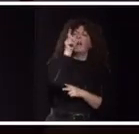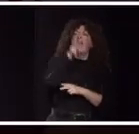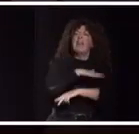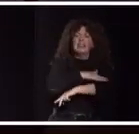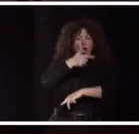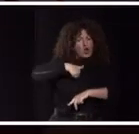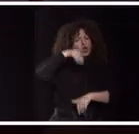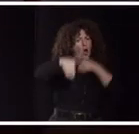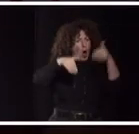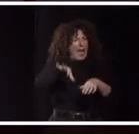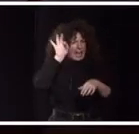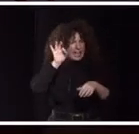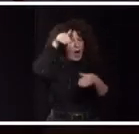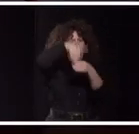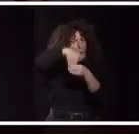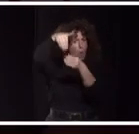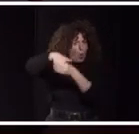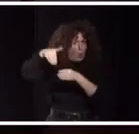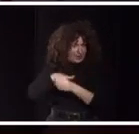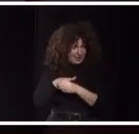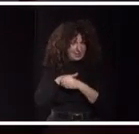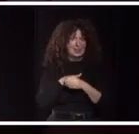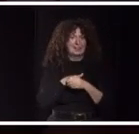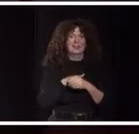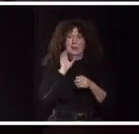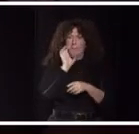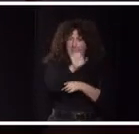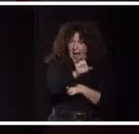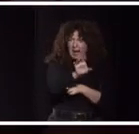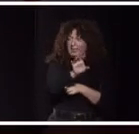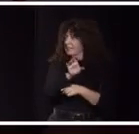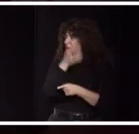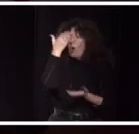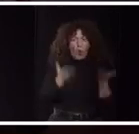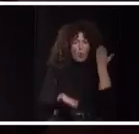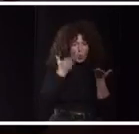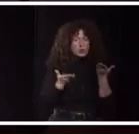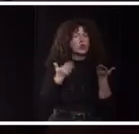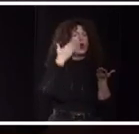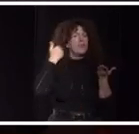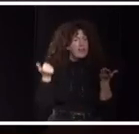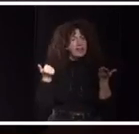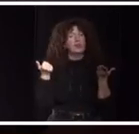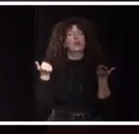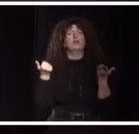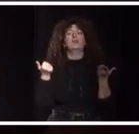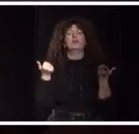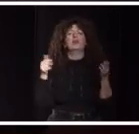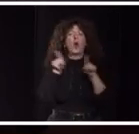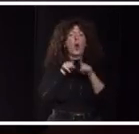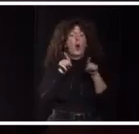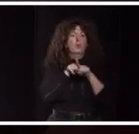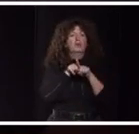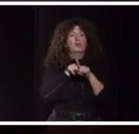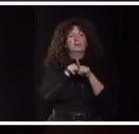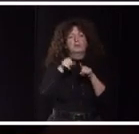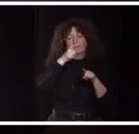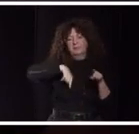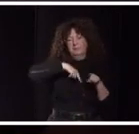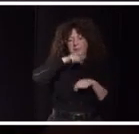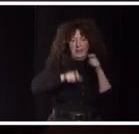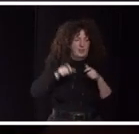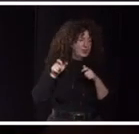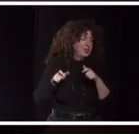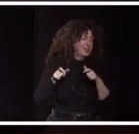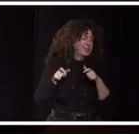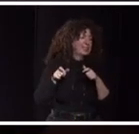Estado en las urnas. Queremos construir un país más justo, más digno y mejor, en el que las personas sean lo primero.